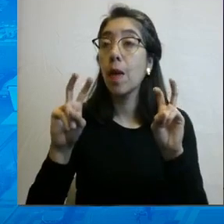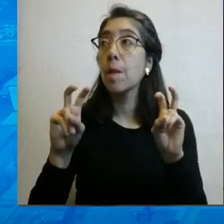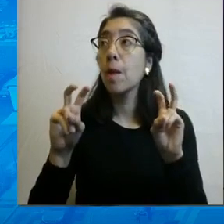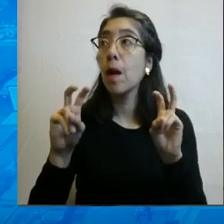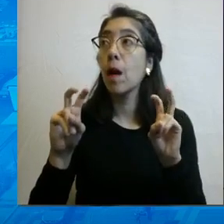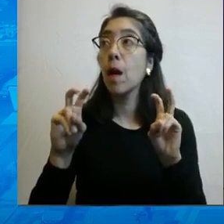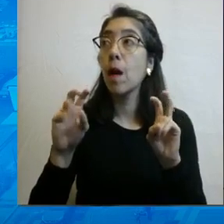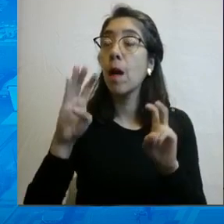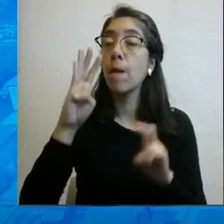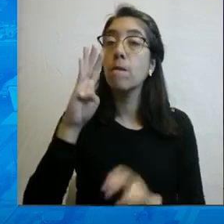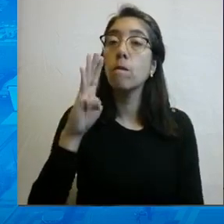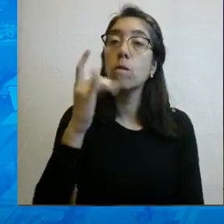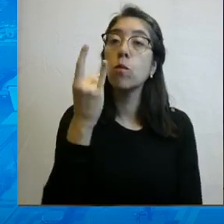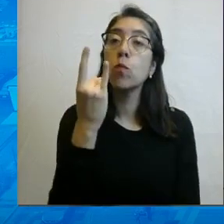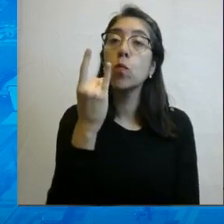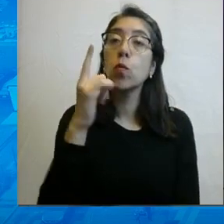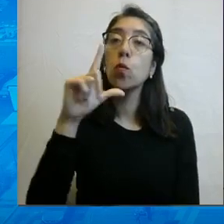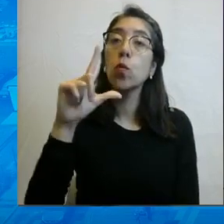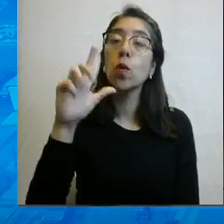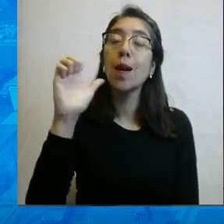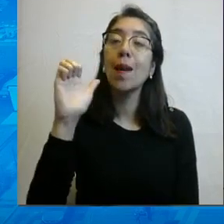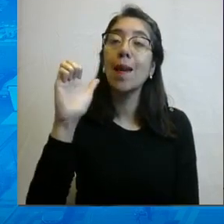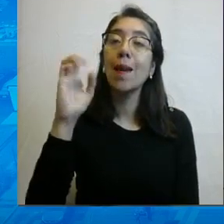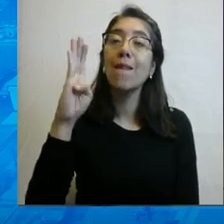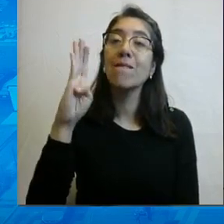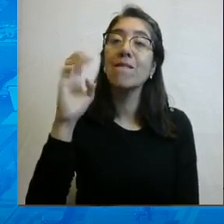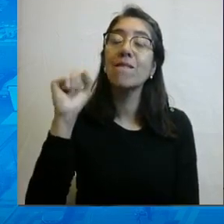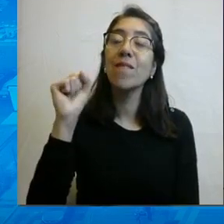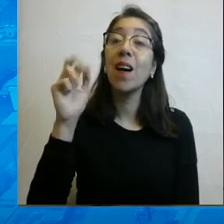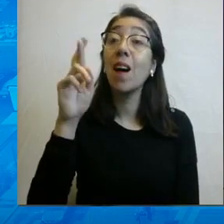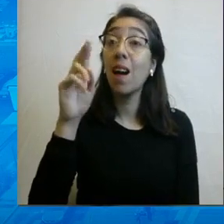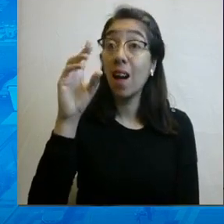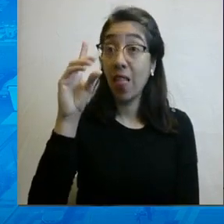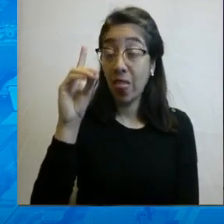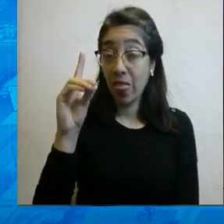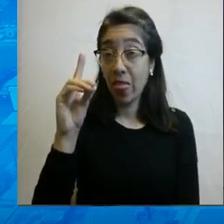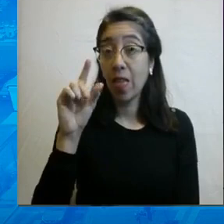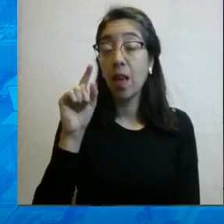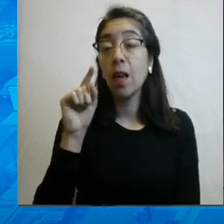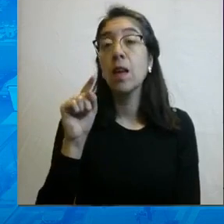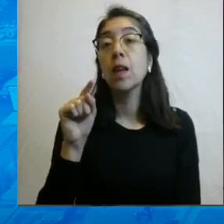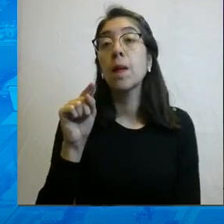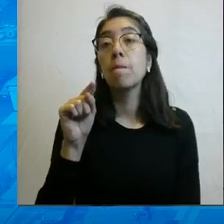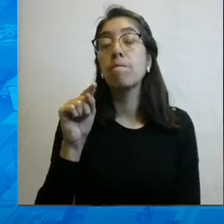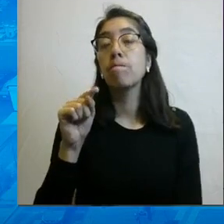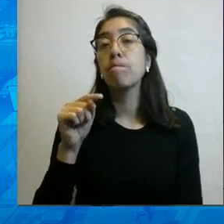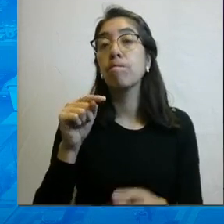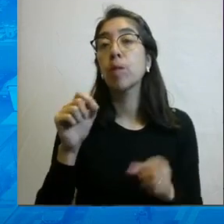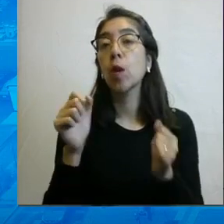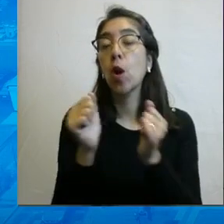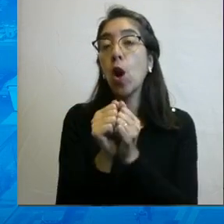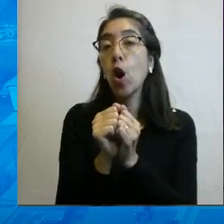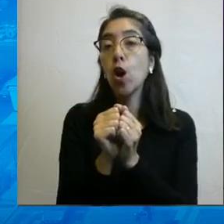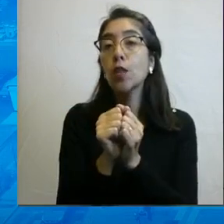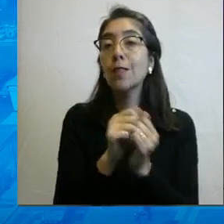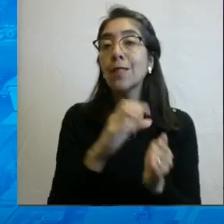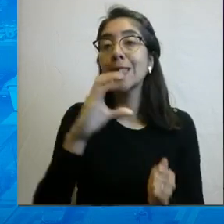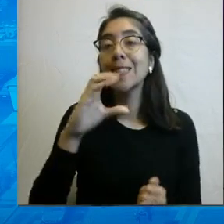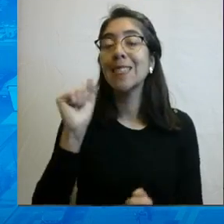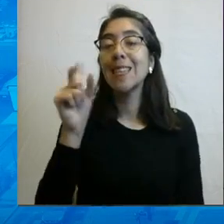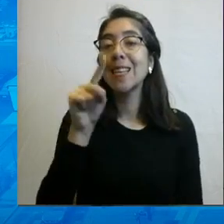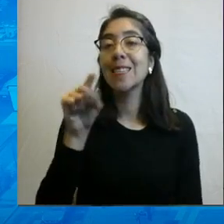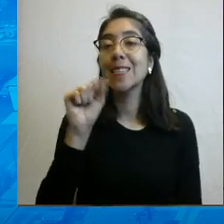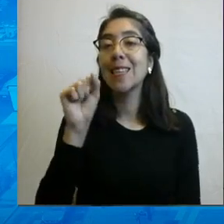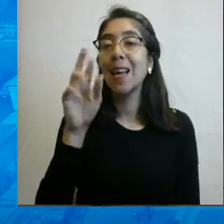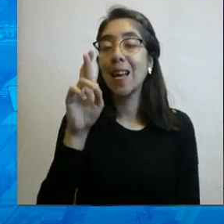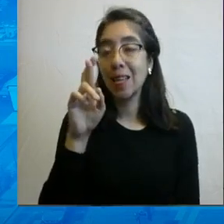cual nosotros hemos tenido 2 reuniones ya con don César, con la señorita Doris y con el departamento social.